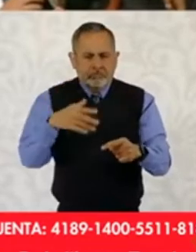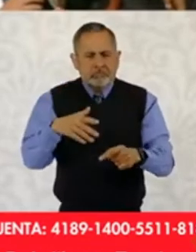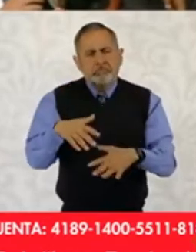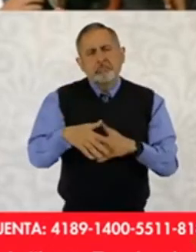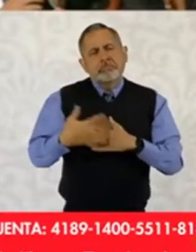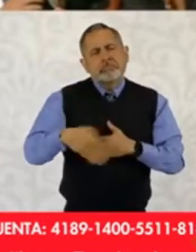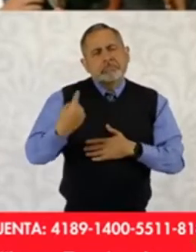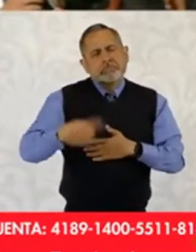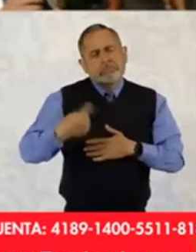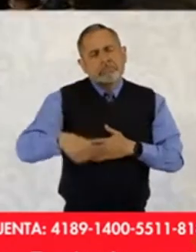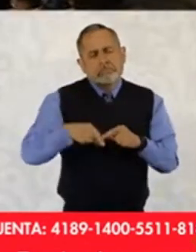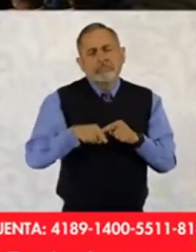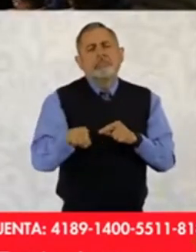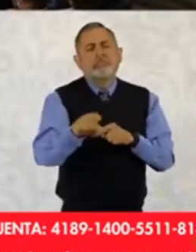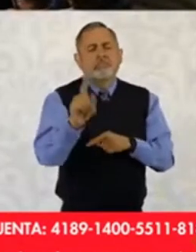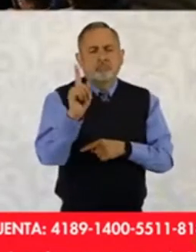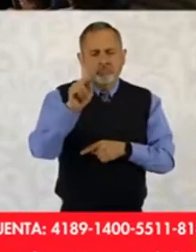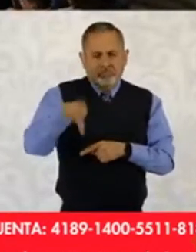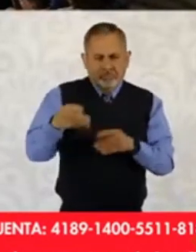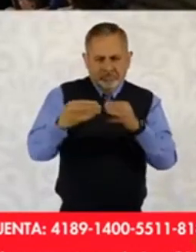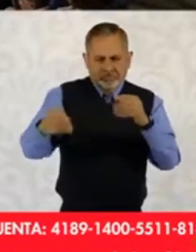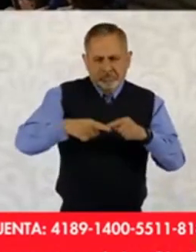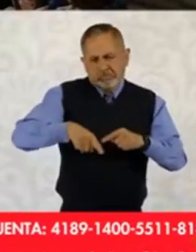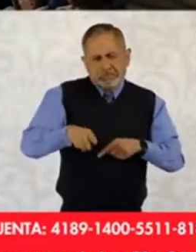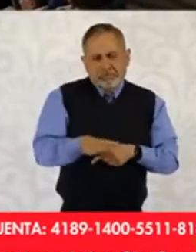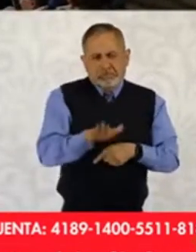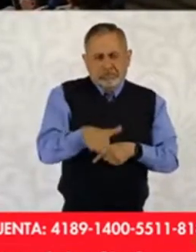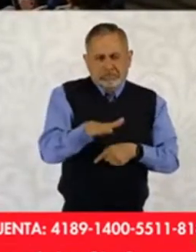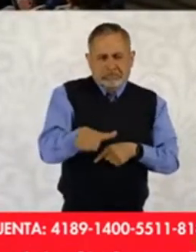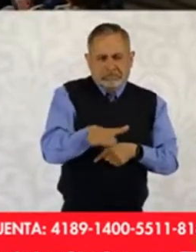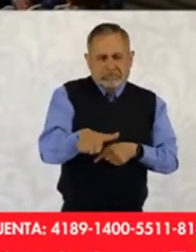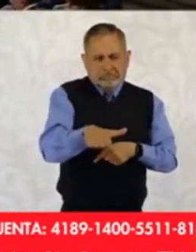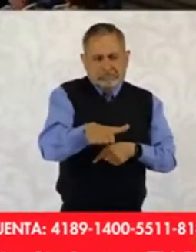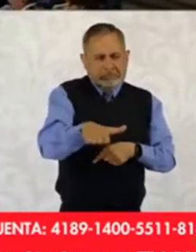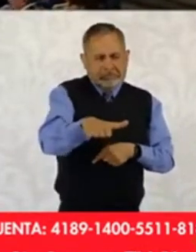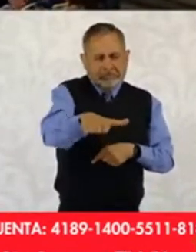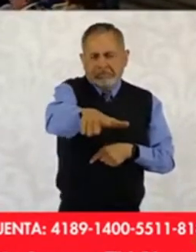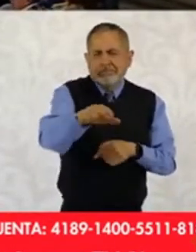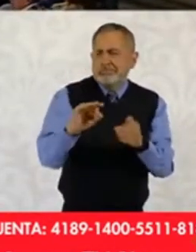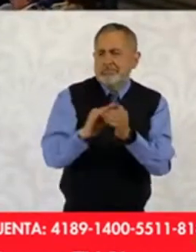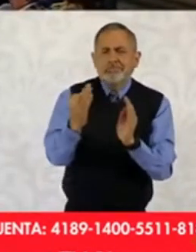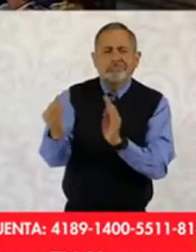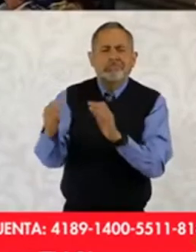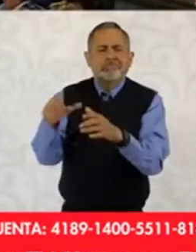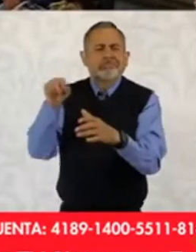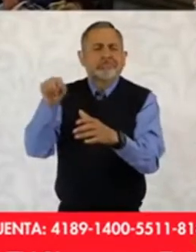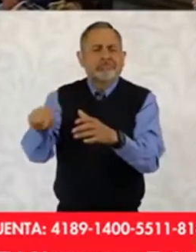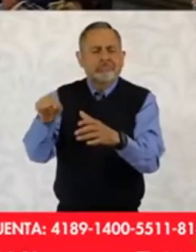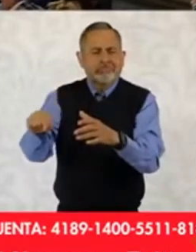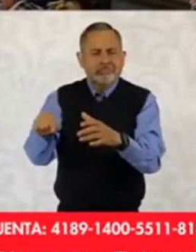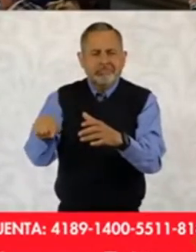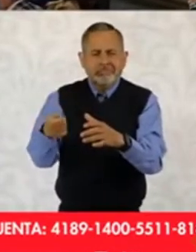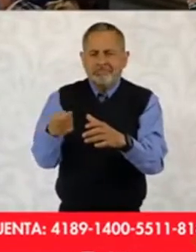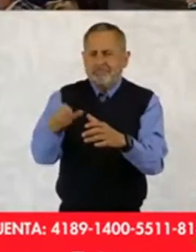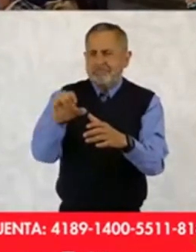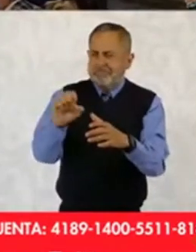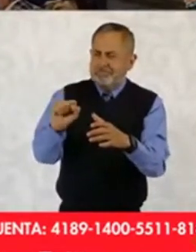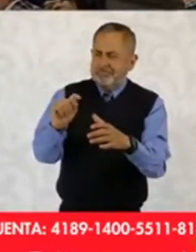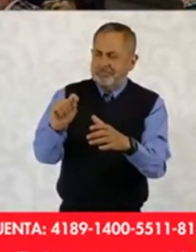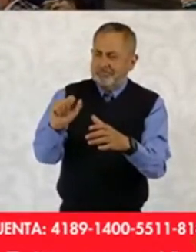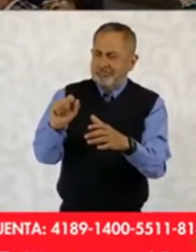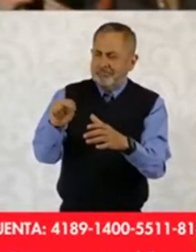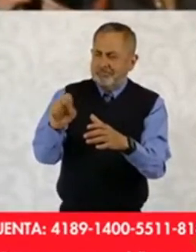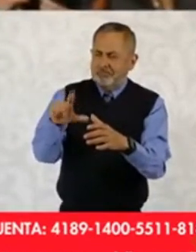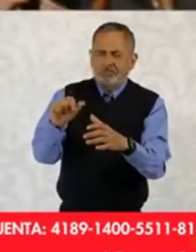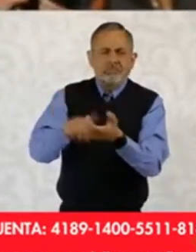terracería para acceder a este lugar. Está en lo que es en la periferia de la Estanzuela, que